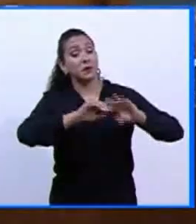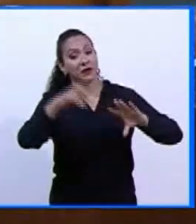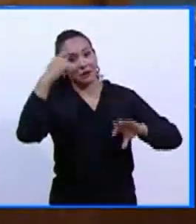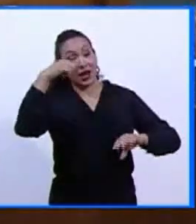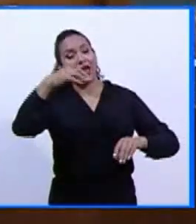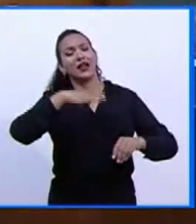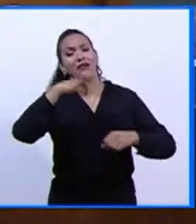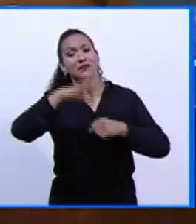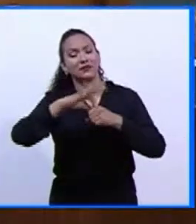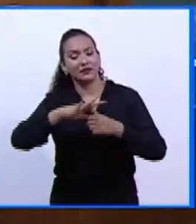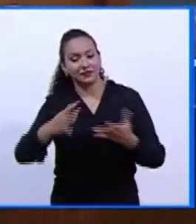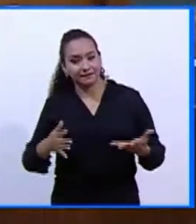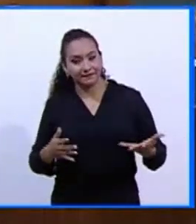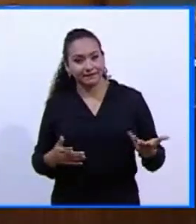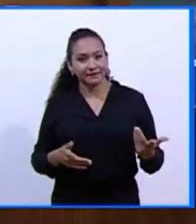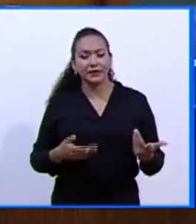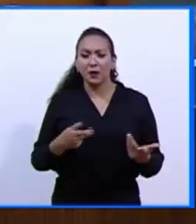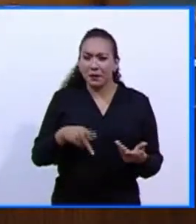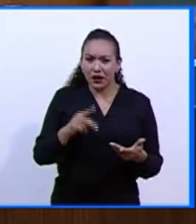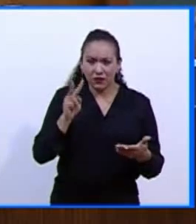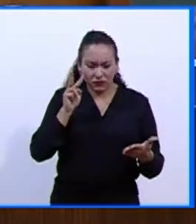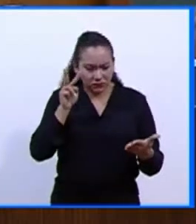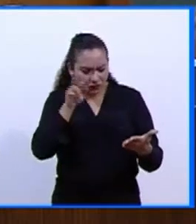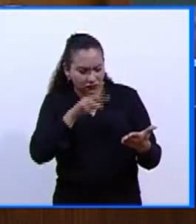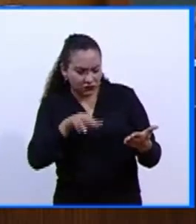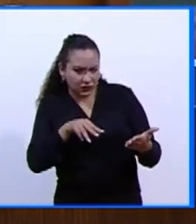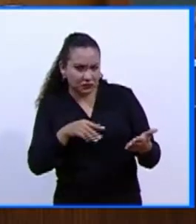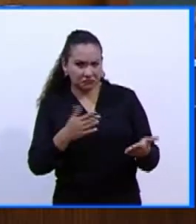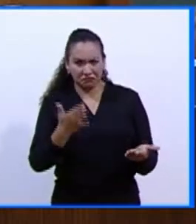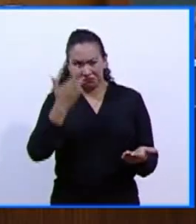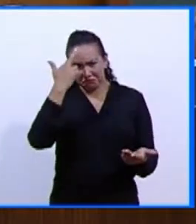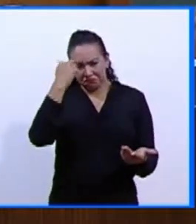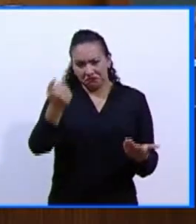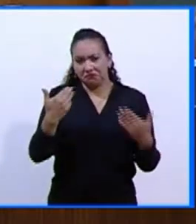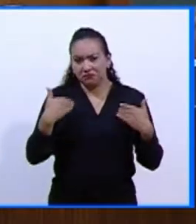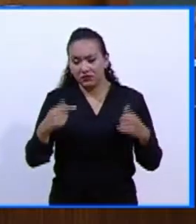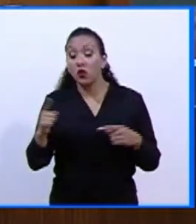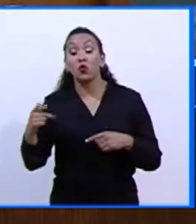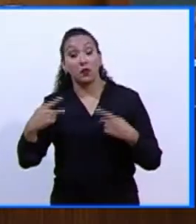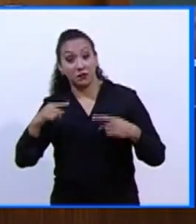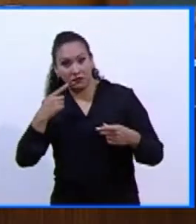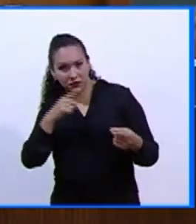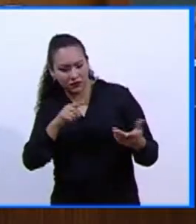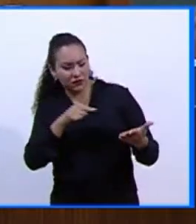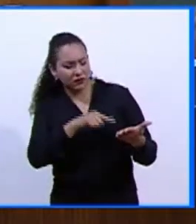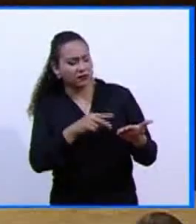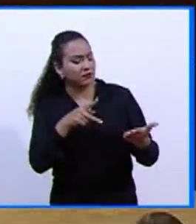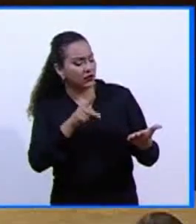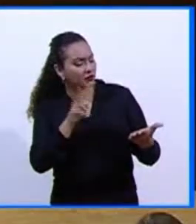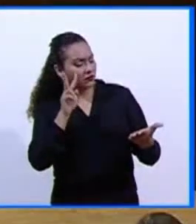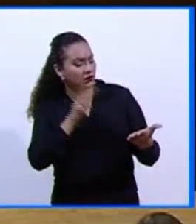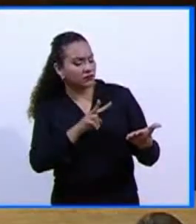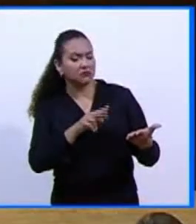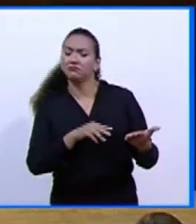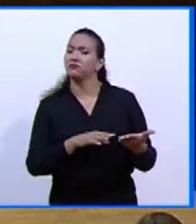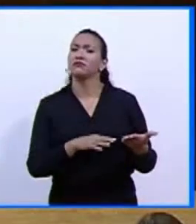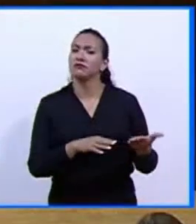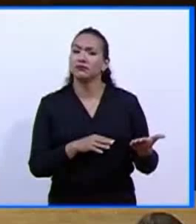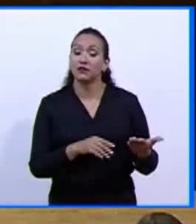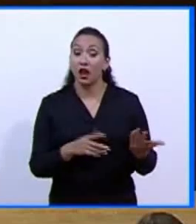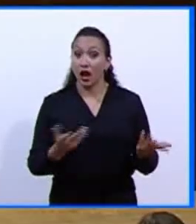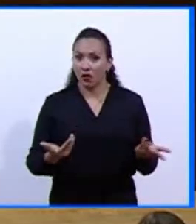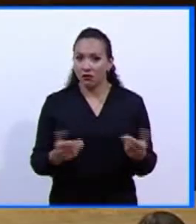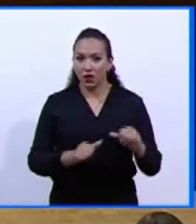ante lo infundado e ineficaces de los planteamientos del denunciante. Contrario a lo afirmado, la autoridad responsable